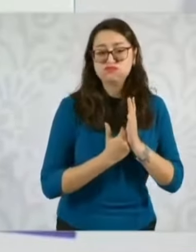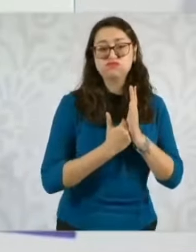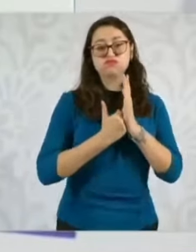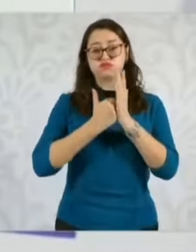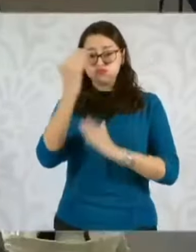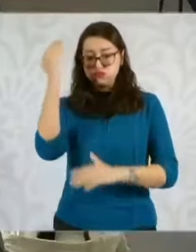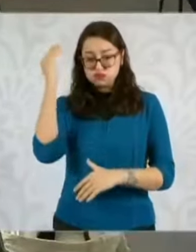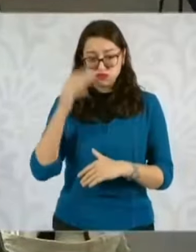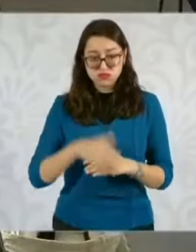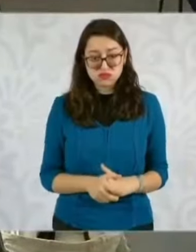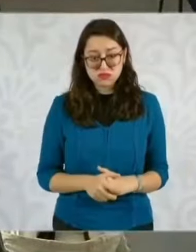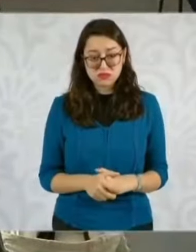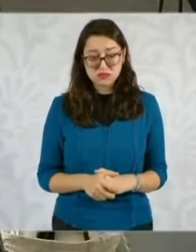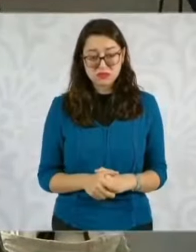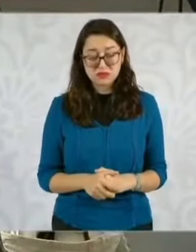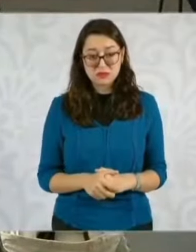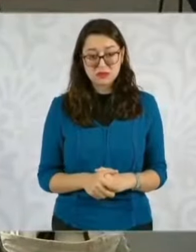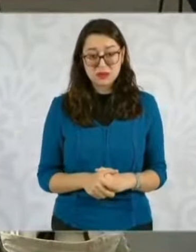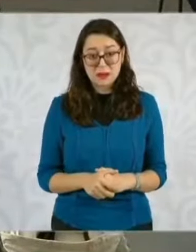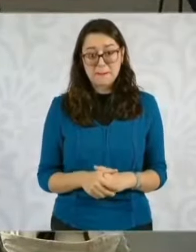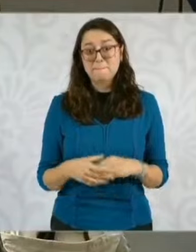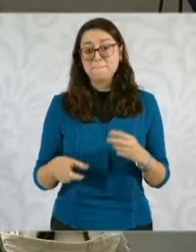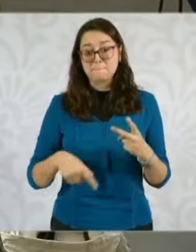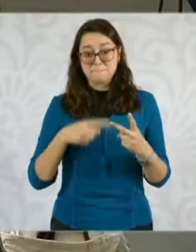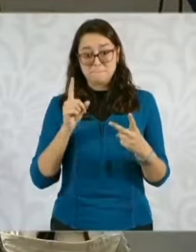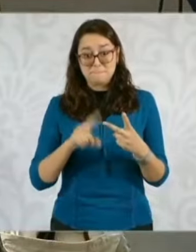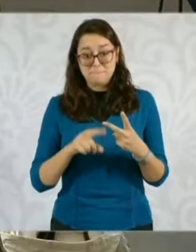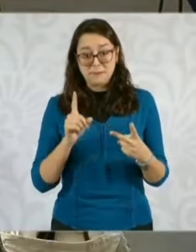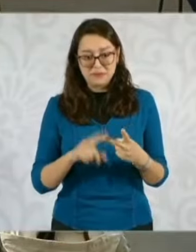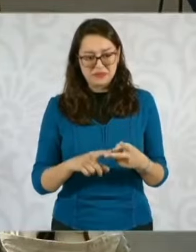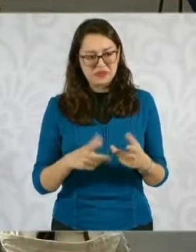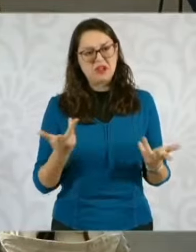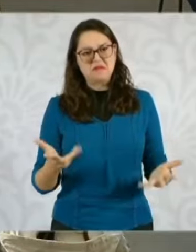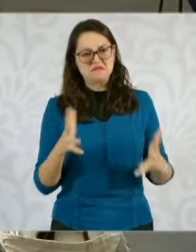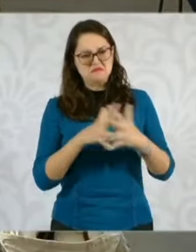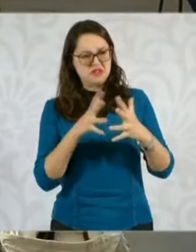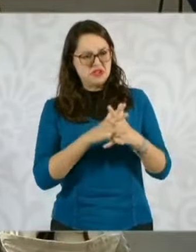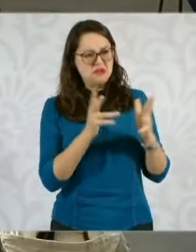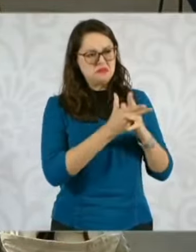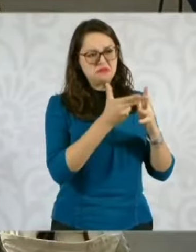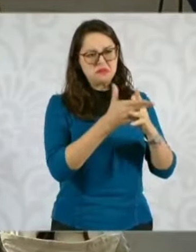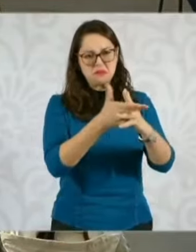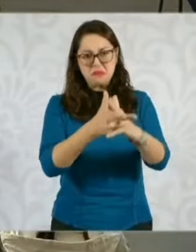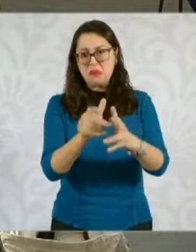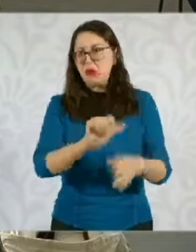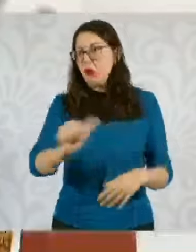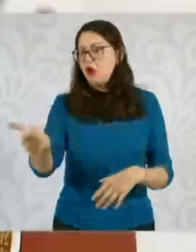que se aceptaba que hubiera víctimas colaterales.